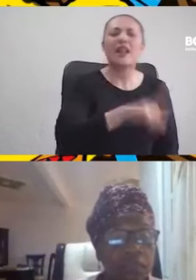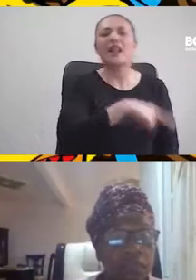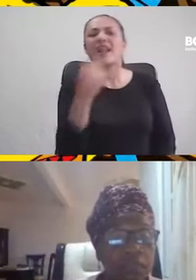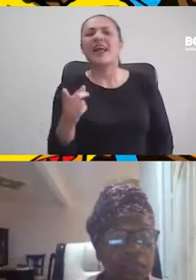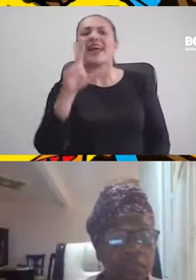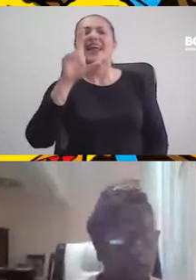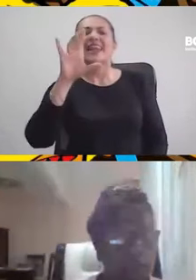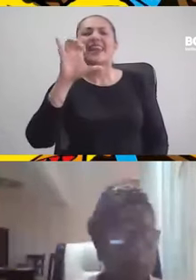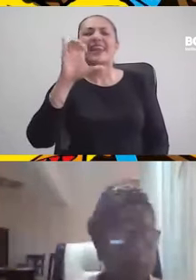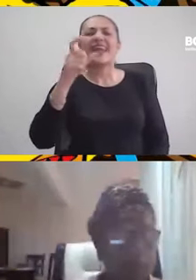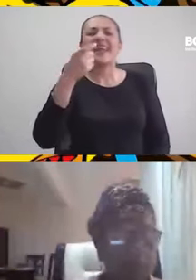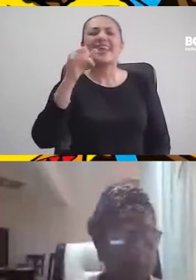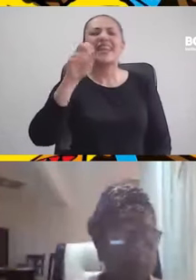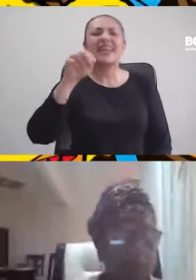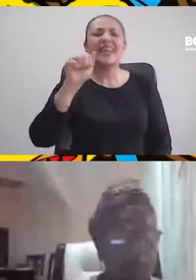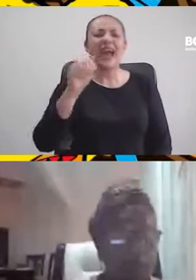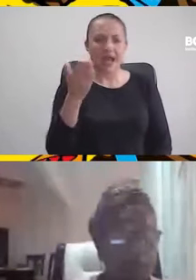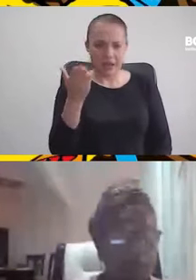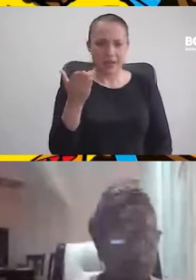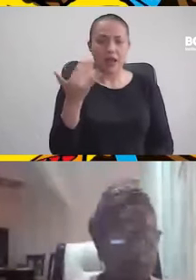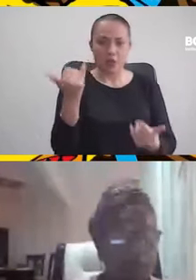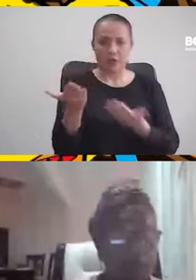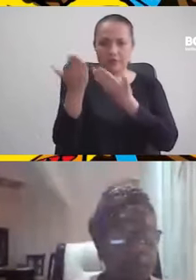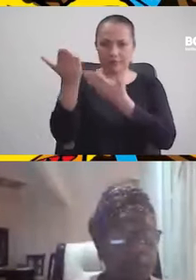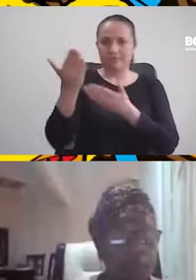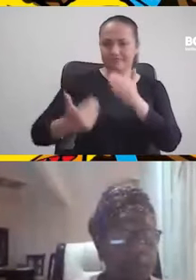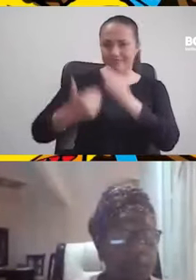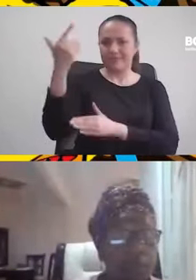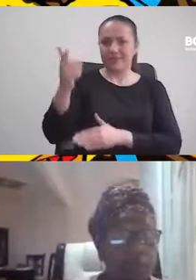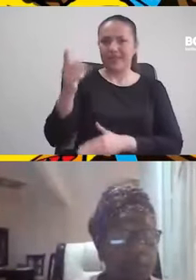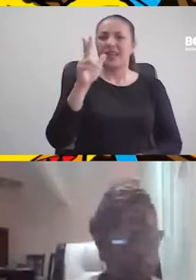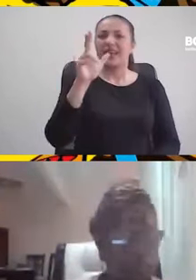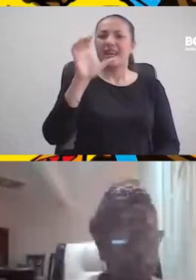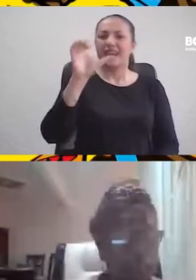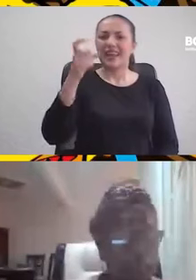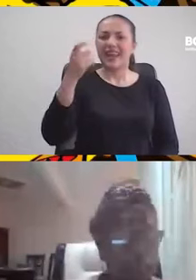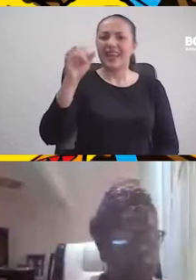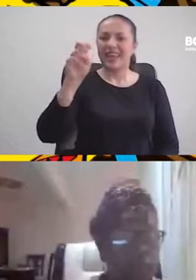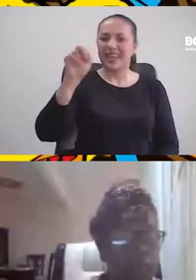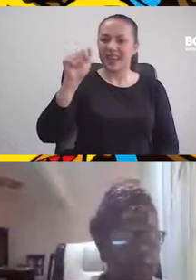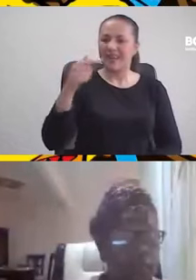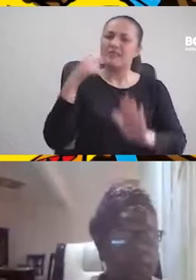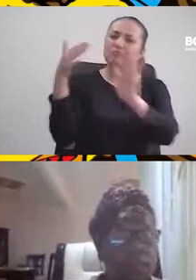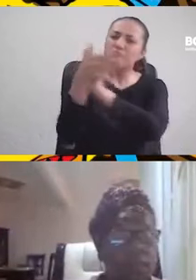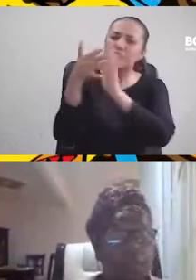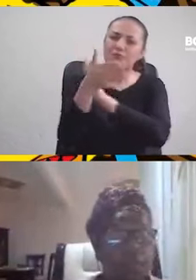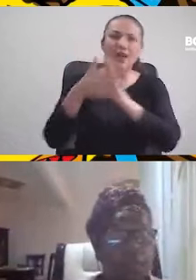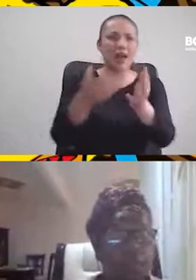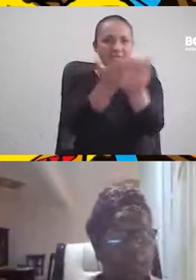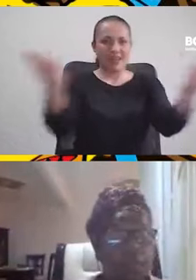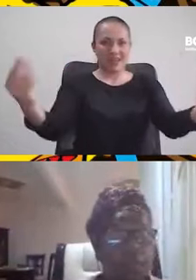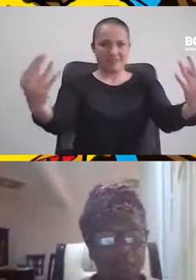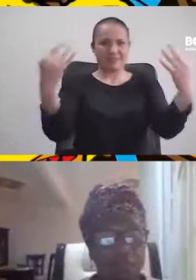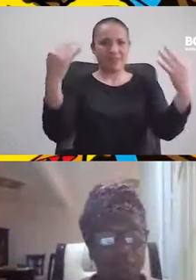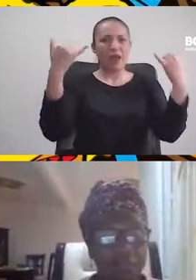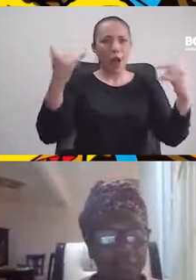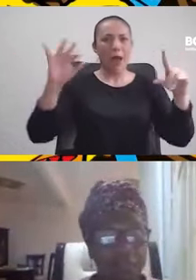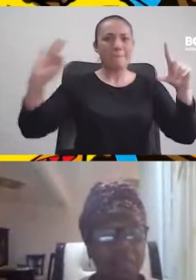Regina, tienes la palabra para que este público virtual te conozco. Regina.